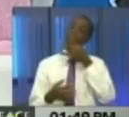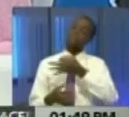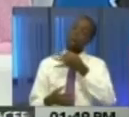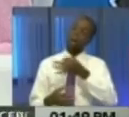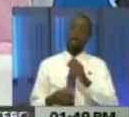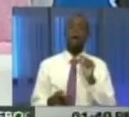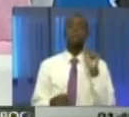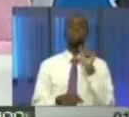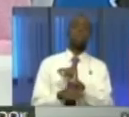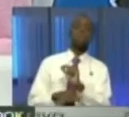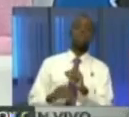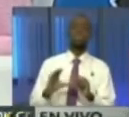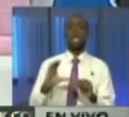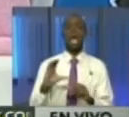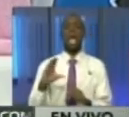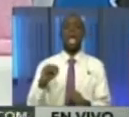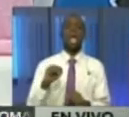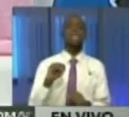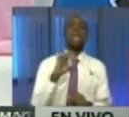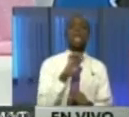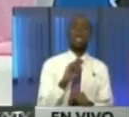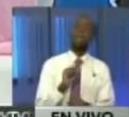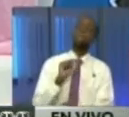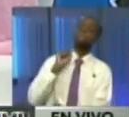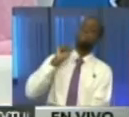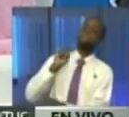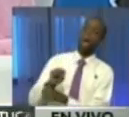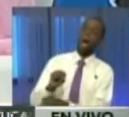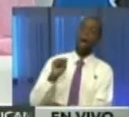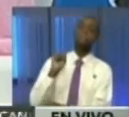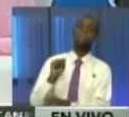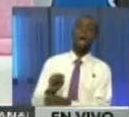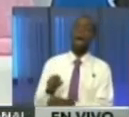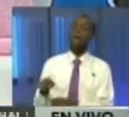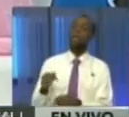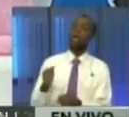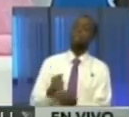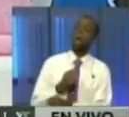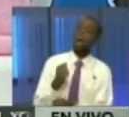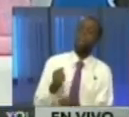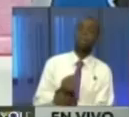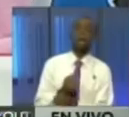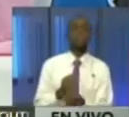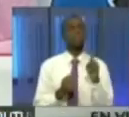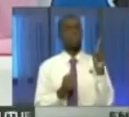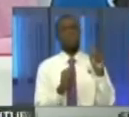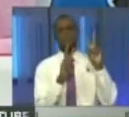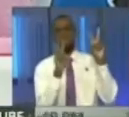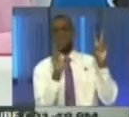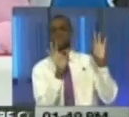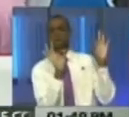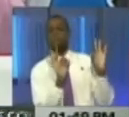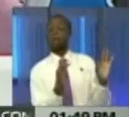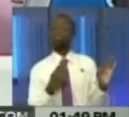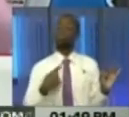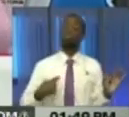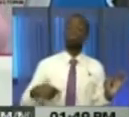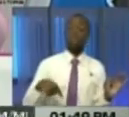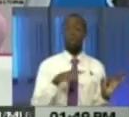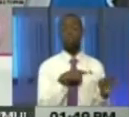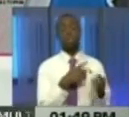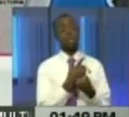electoral y sus actos, en el infame tono del experto en democracia, como